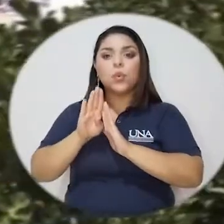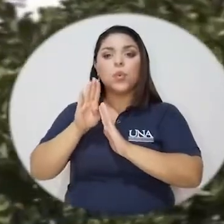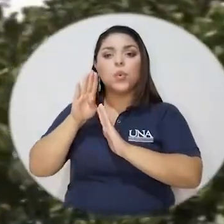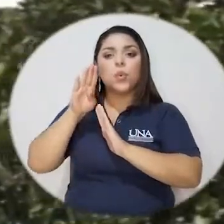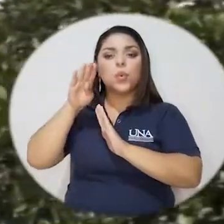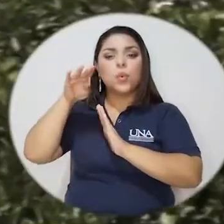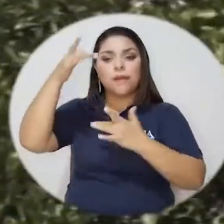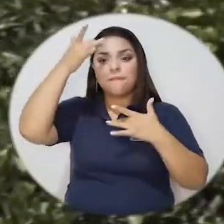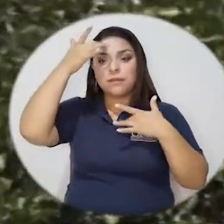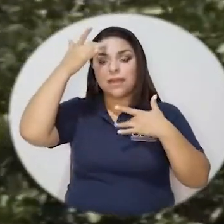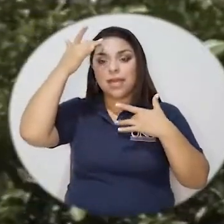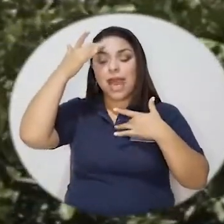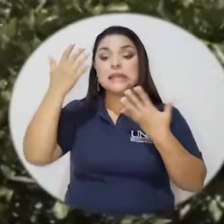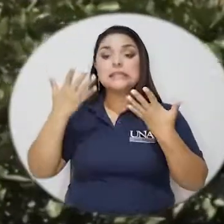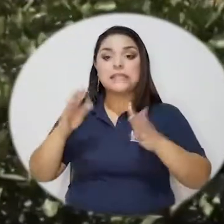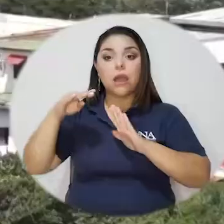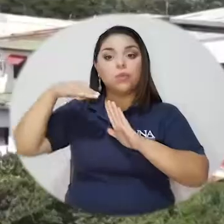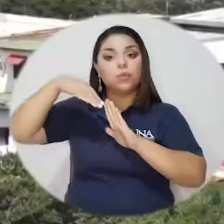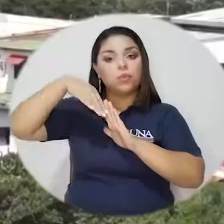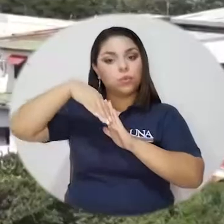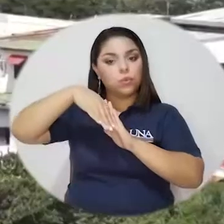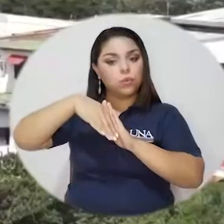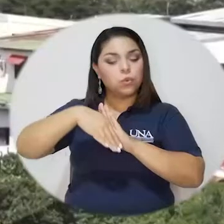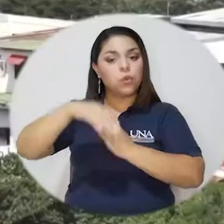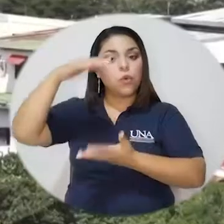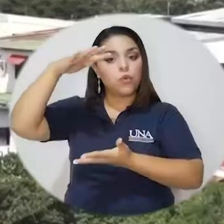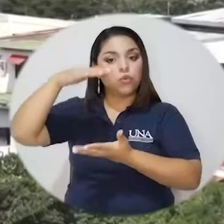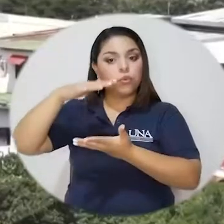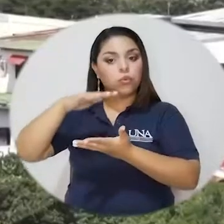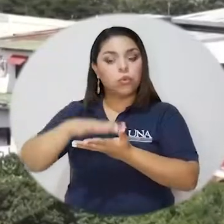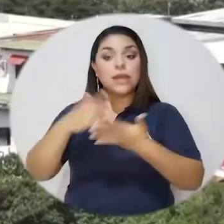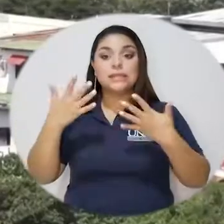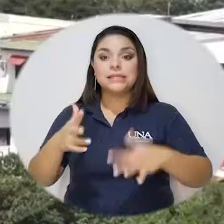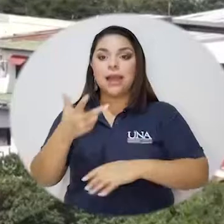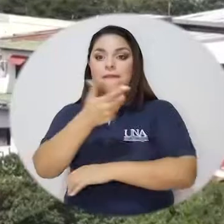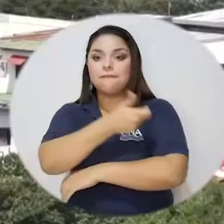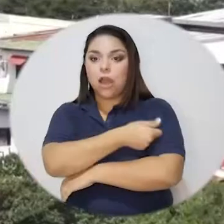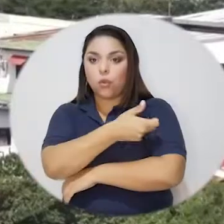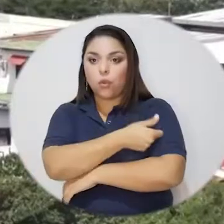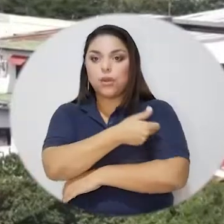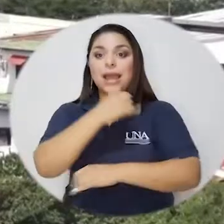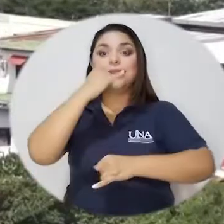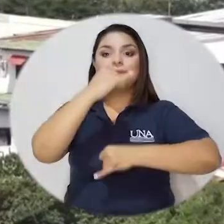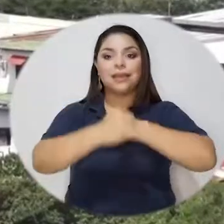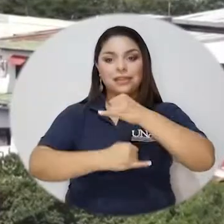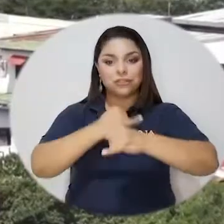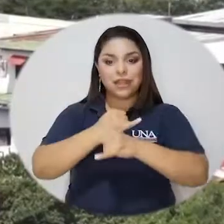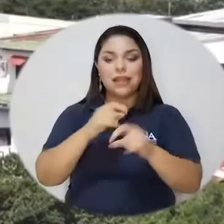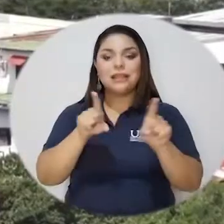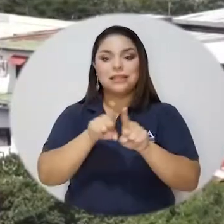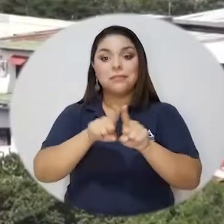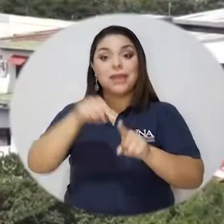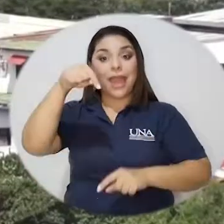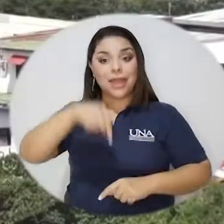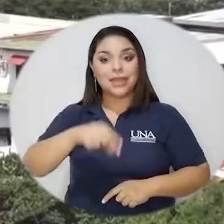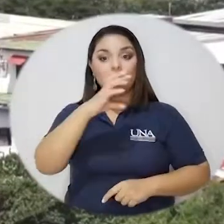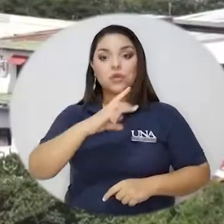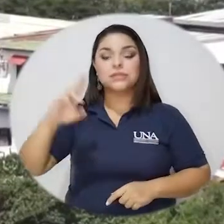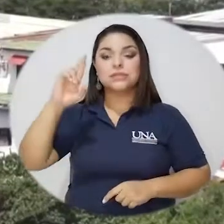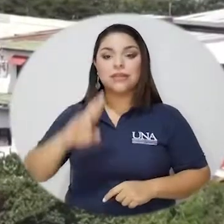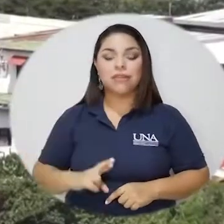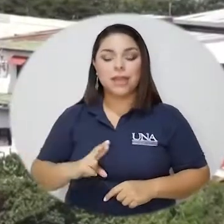de enfermedad está bajando, aparece la vacuna a nivel internacional y a nivel de Costa